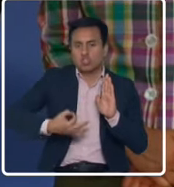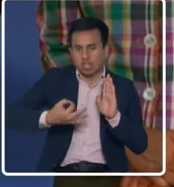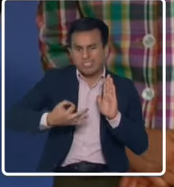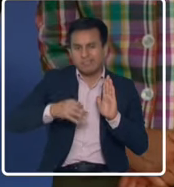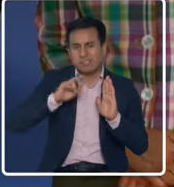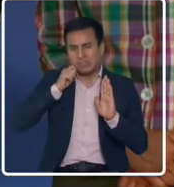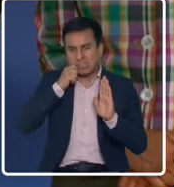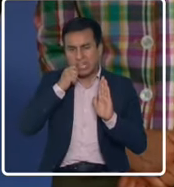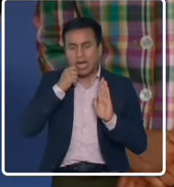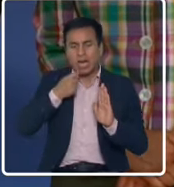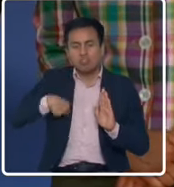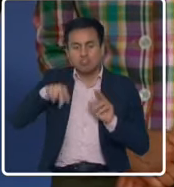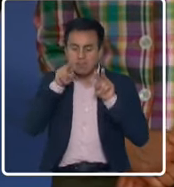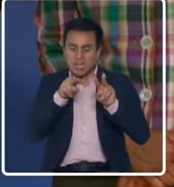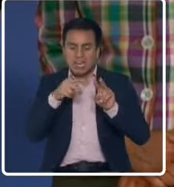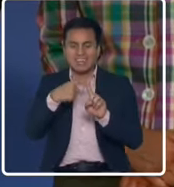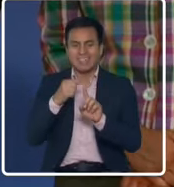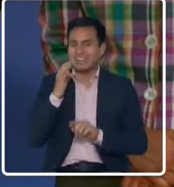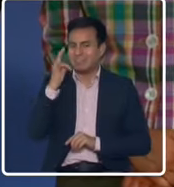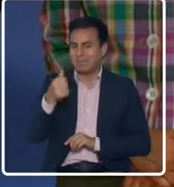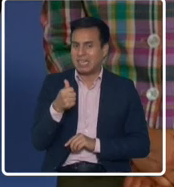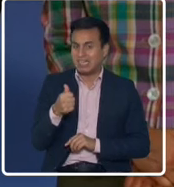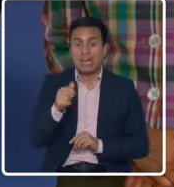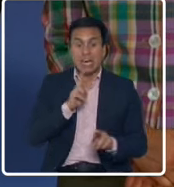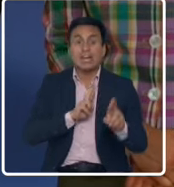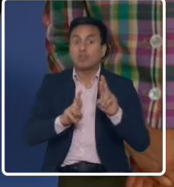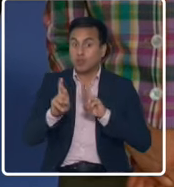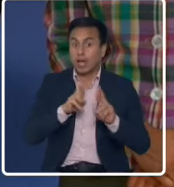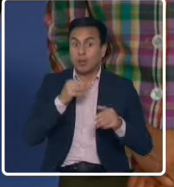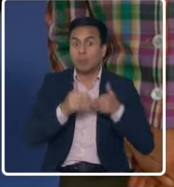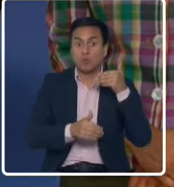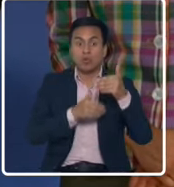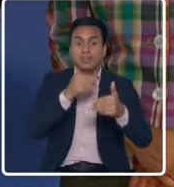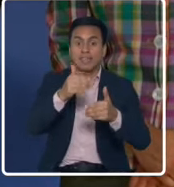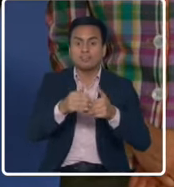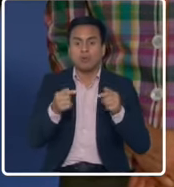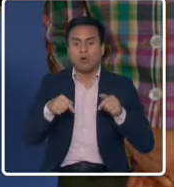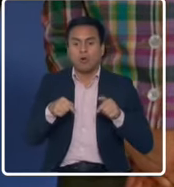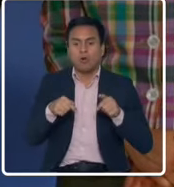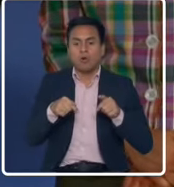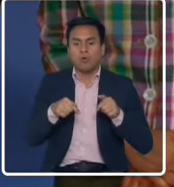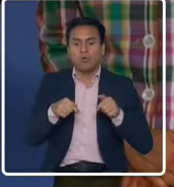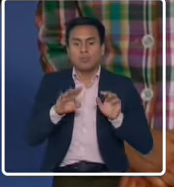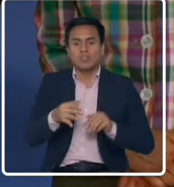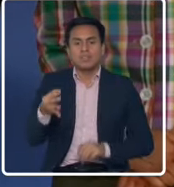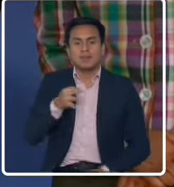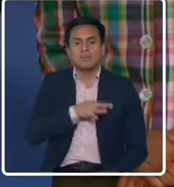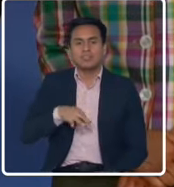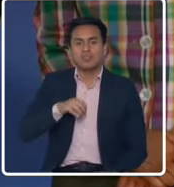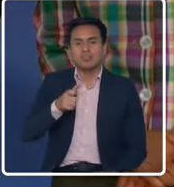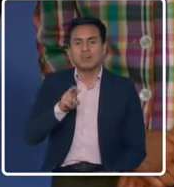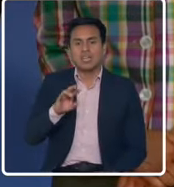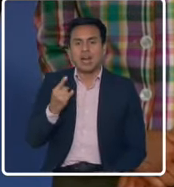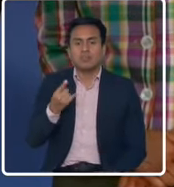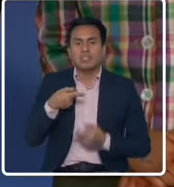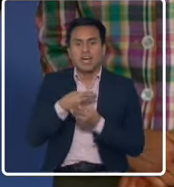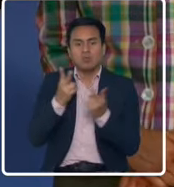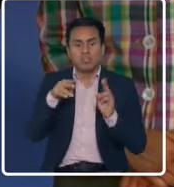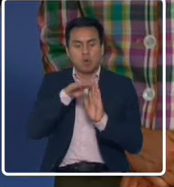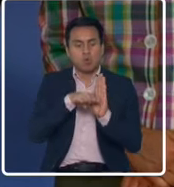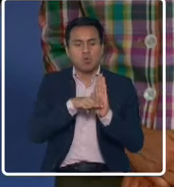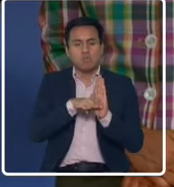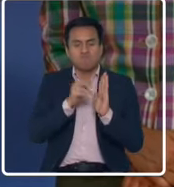eh nos hace mirar con esperanza eh el resultado de estos procesos que hoy día eh Como decía el ministro grau se anuncian con un con